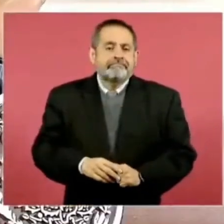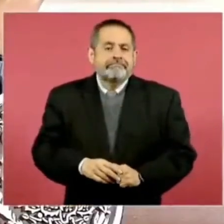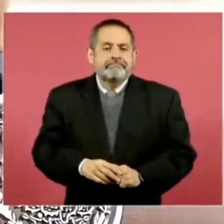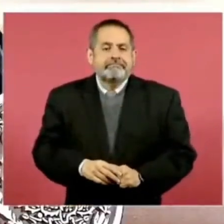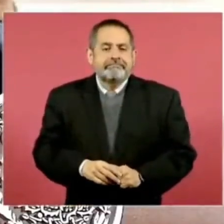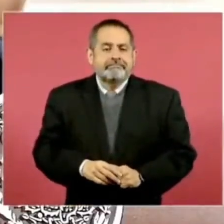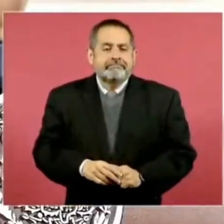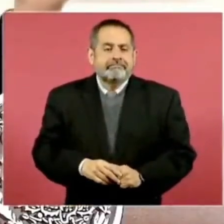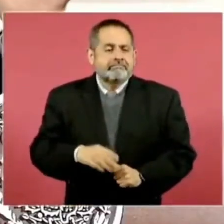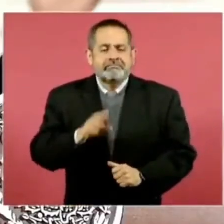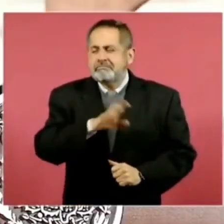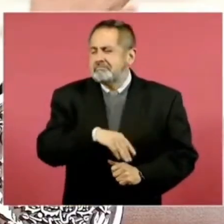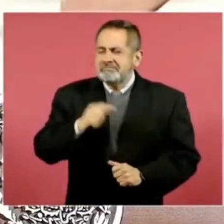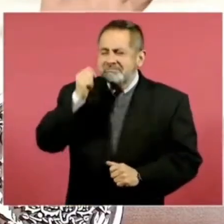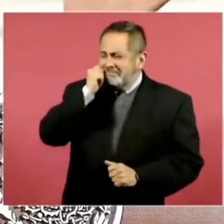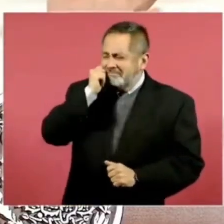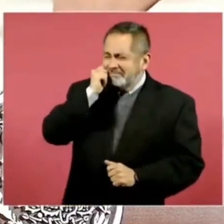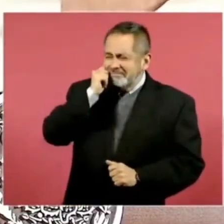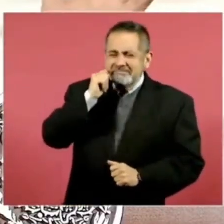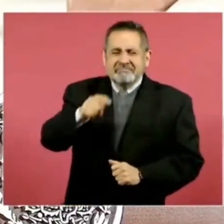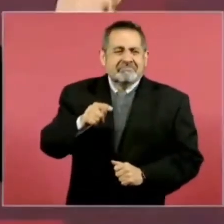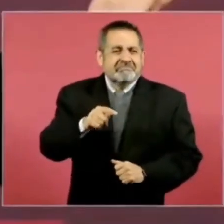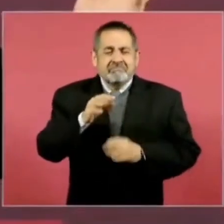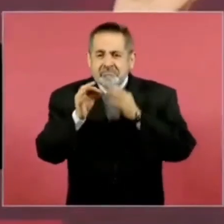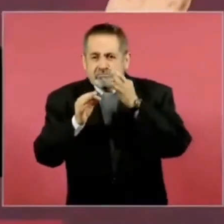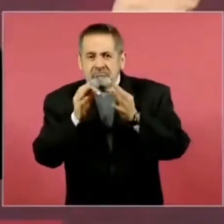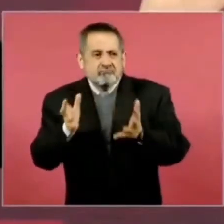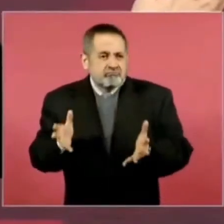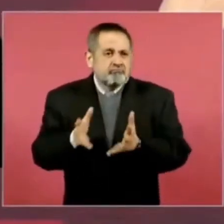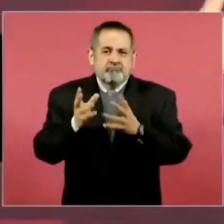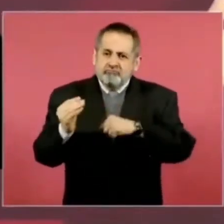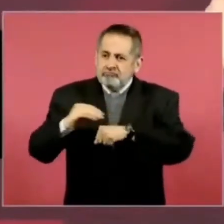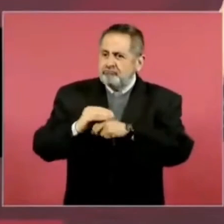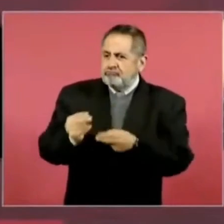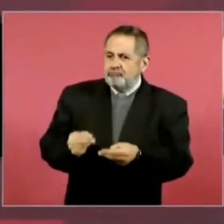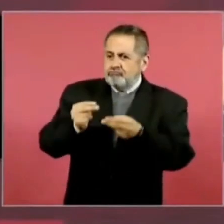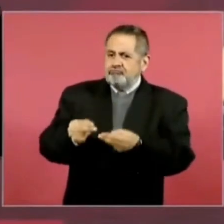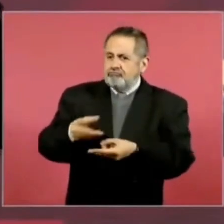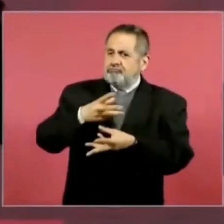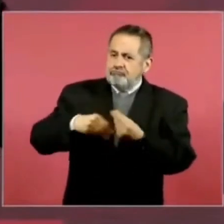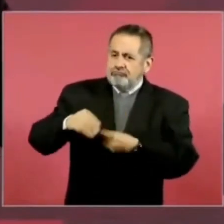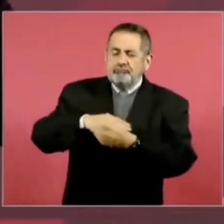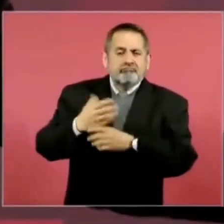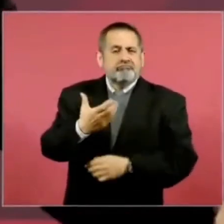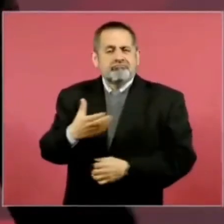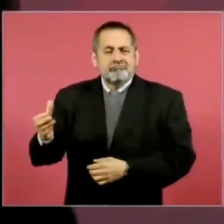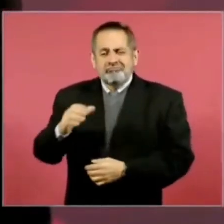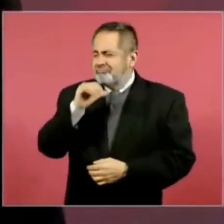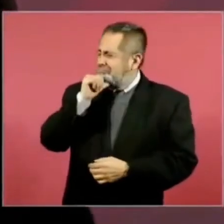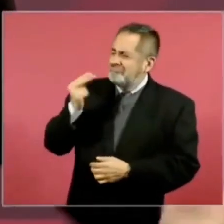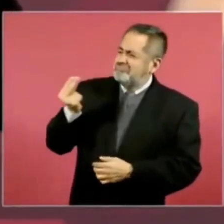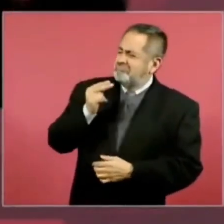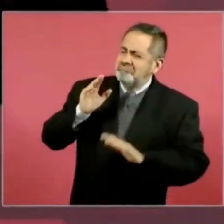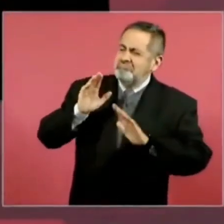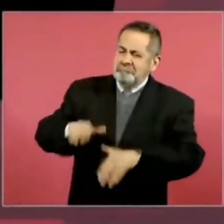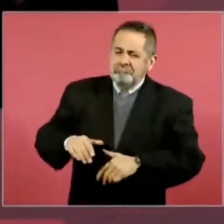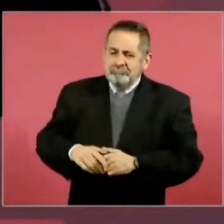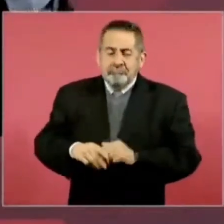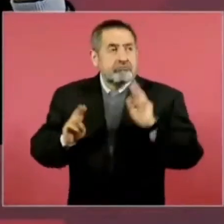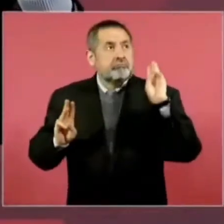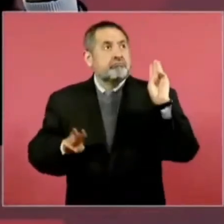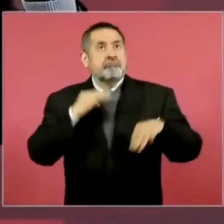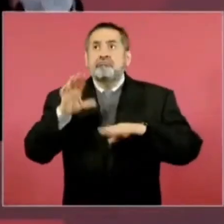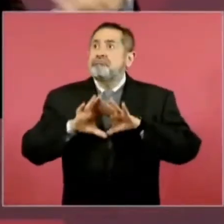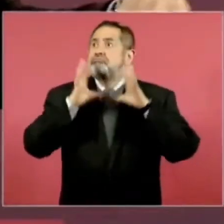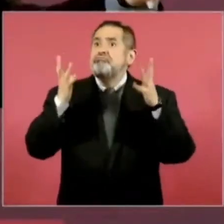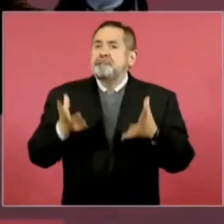que no importaba fomentar la actividad productiva del campo en México, porque en un mundo